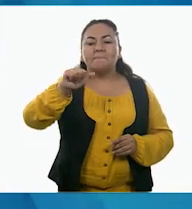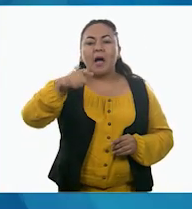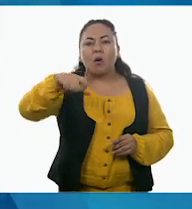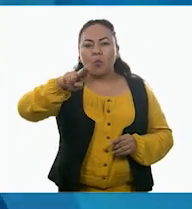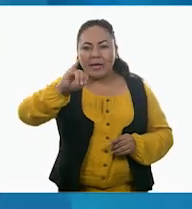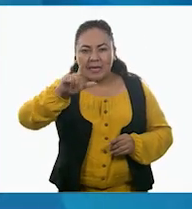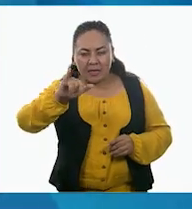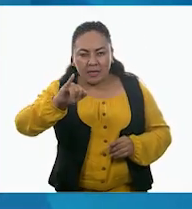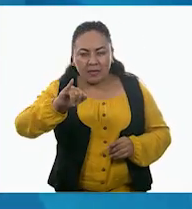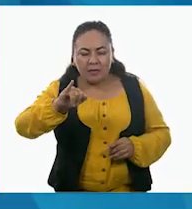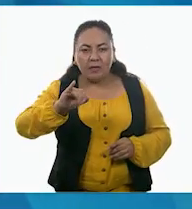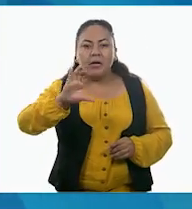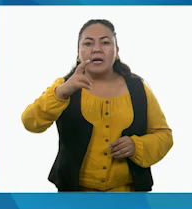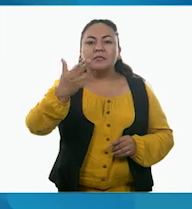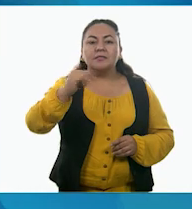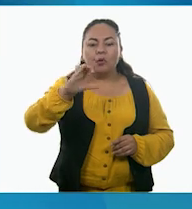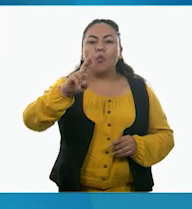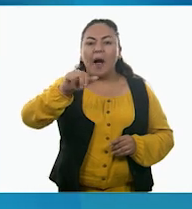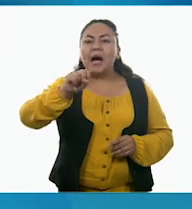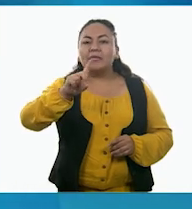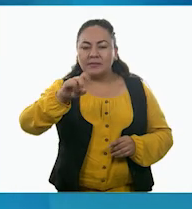macuili, chicuase,